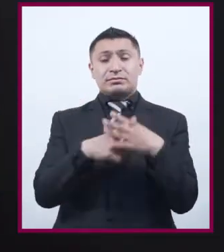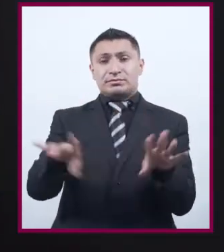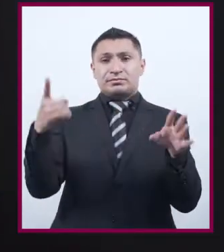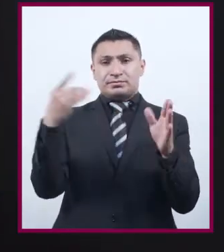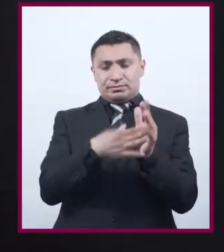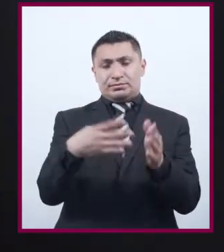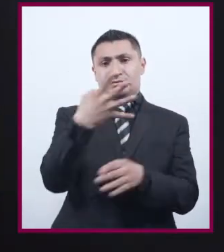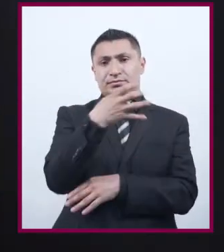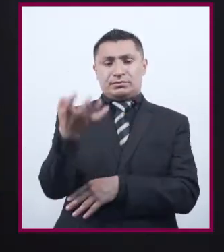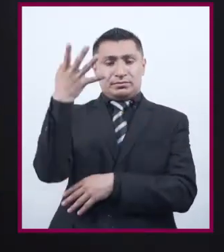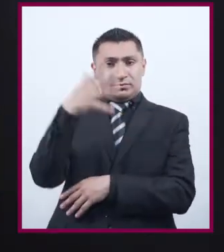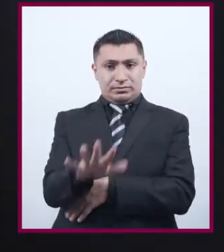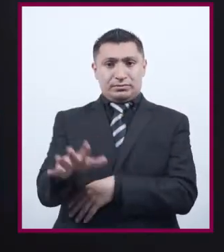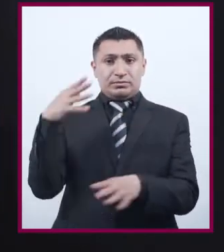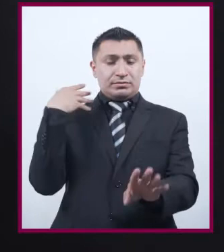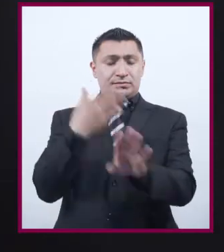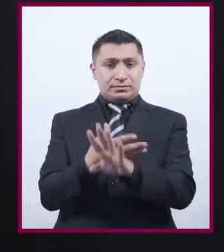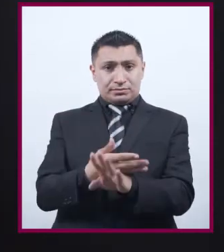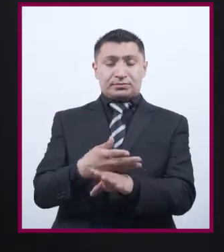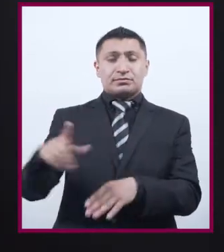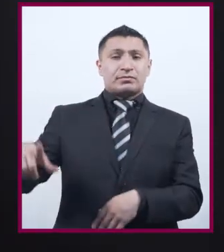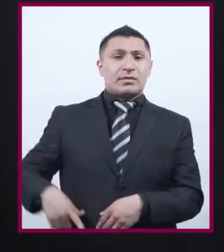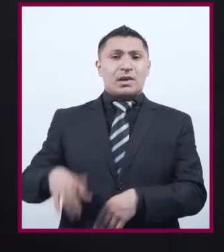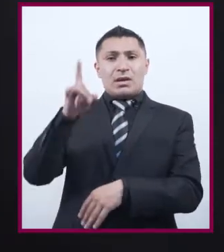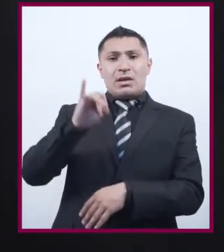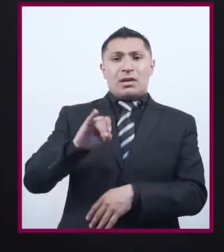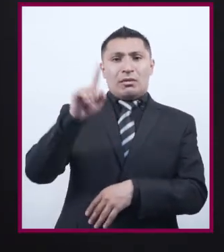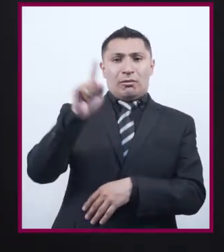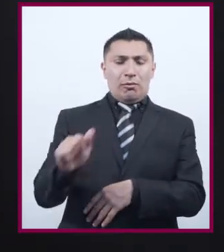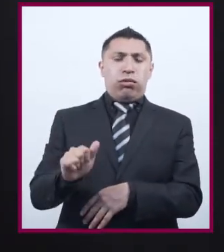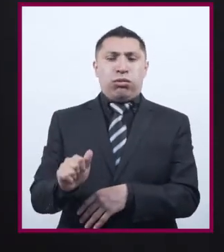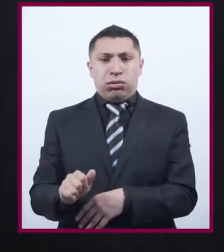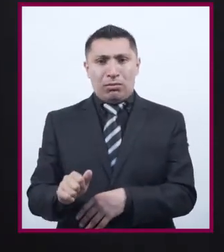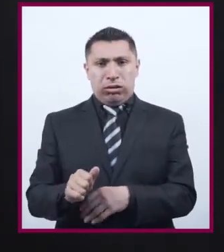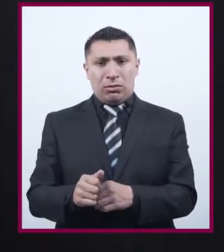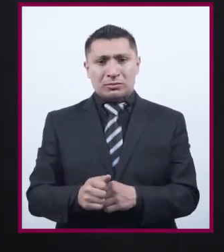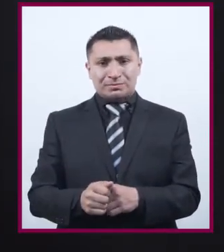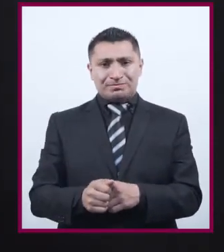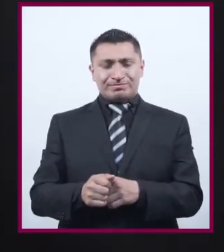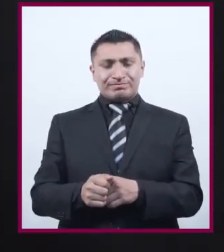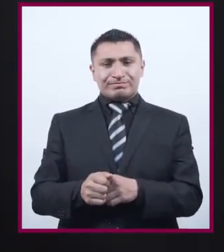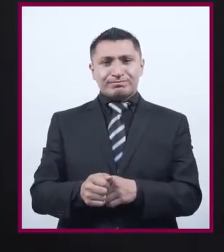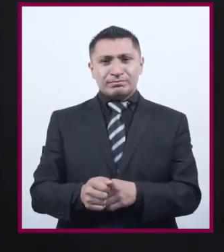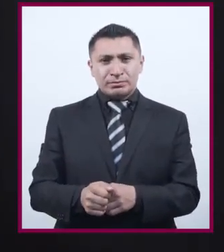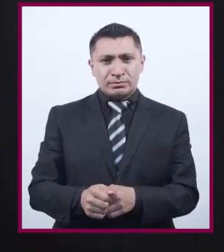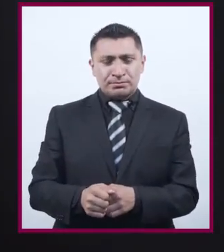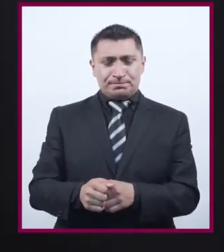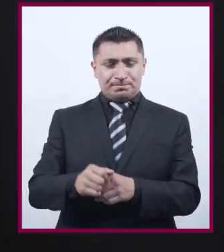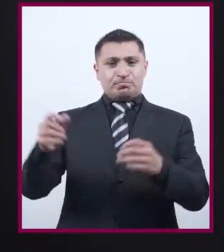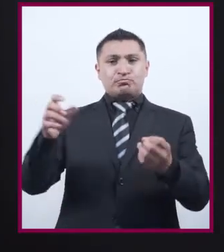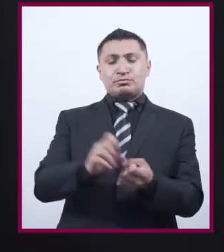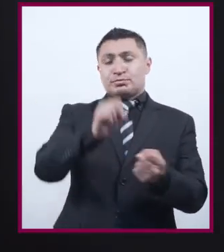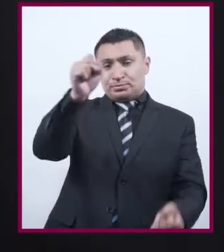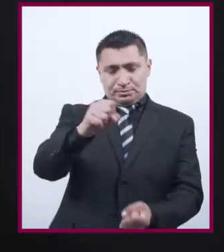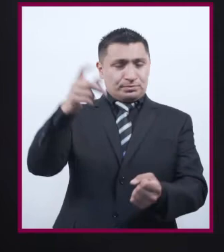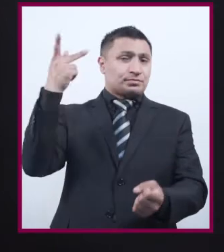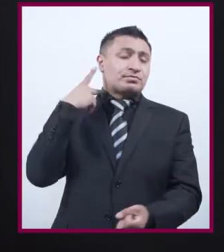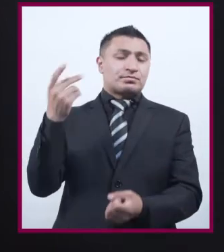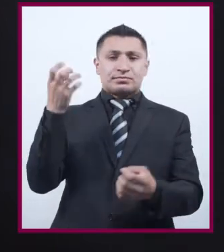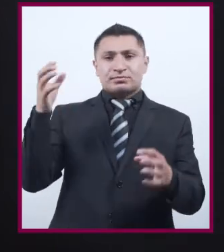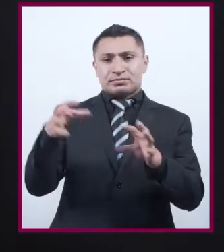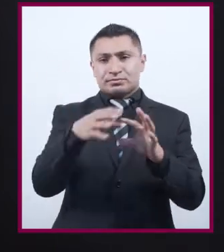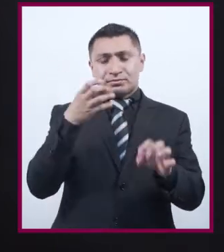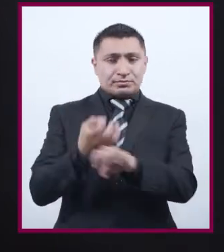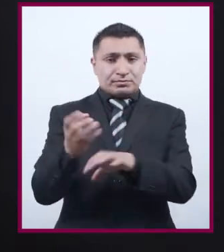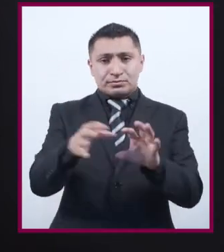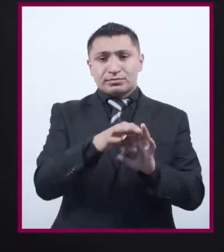que inició en 1910 en contra de la dictadura de Porfirio Díaz y que concluyó con la promulgación de la Constitución Política de